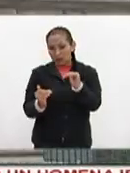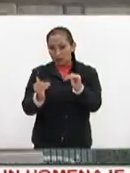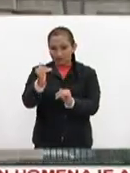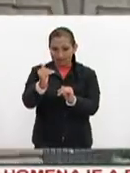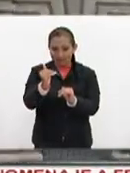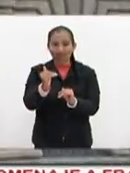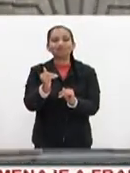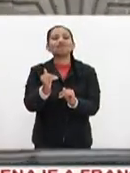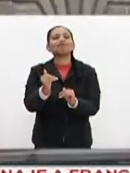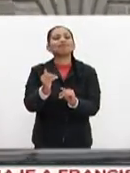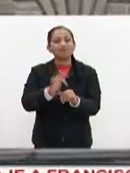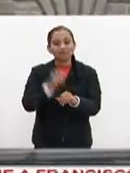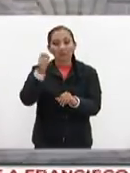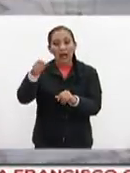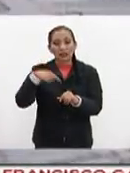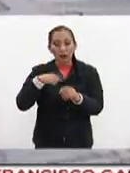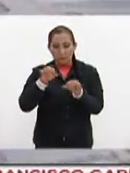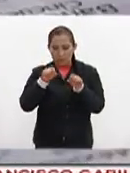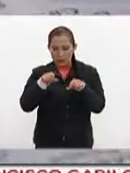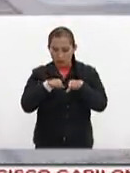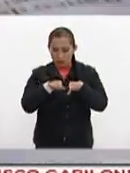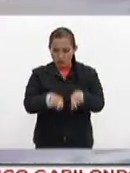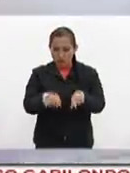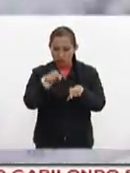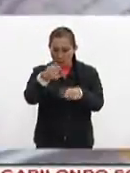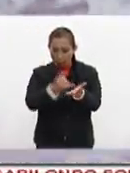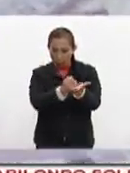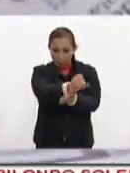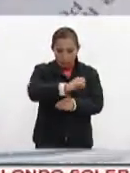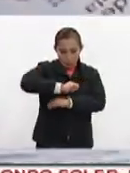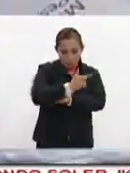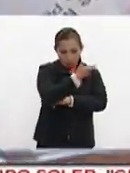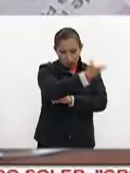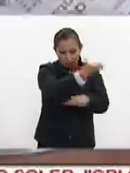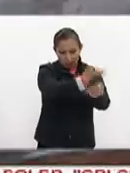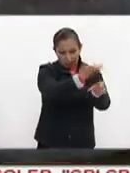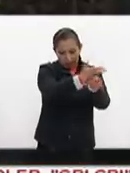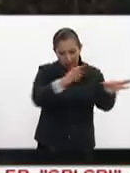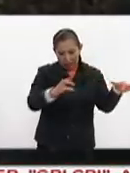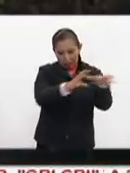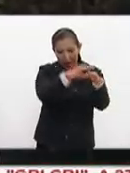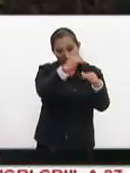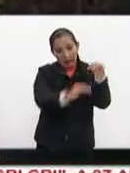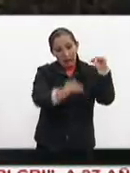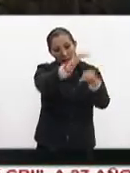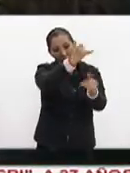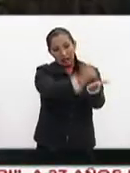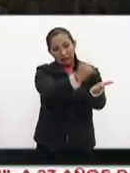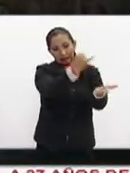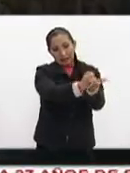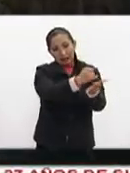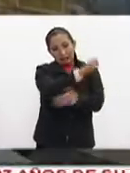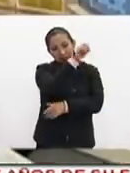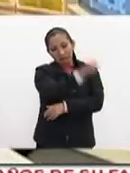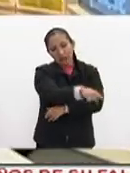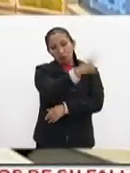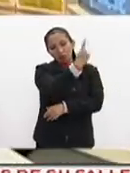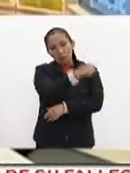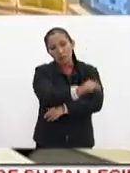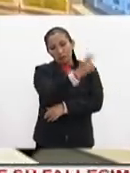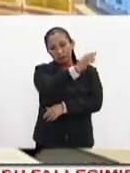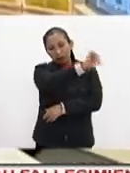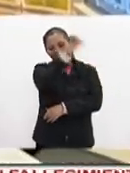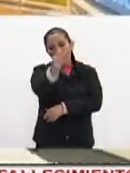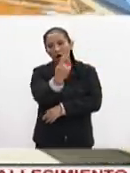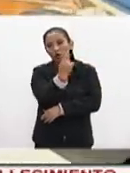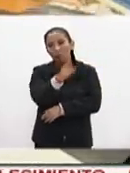7.25%. Esto va en línea con la decisión que tomó la Reserva Federal de los Estados Unidos de elevar su tasa de referencia de